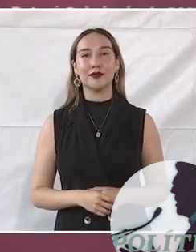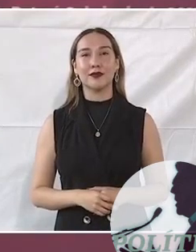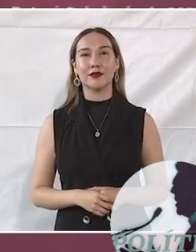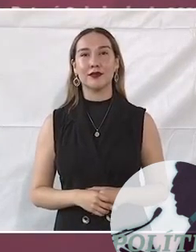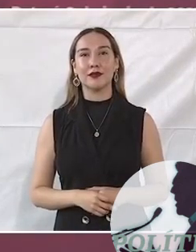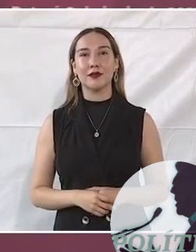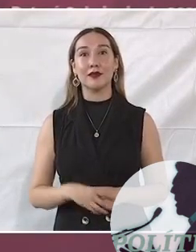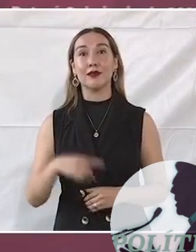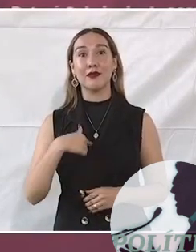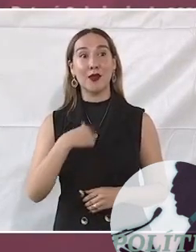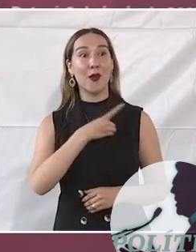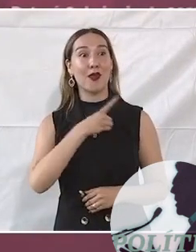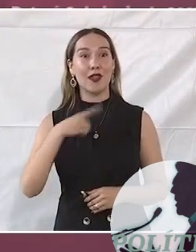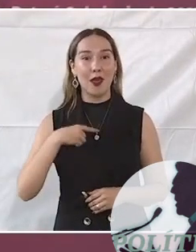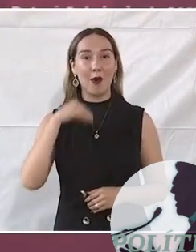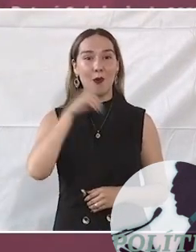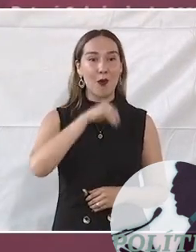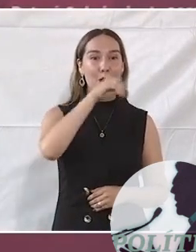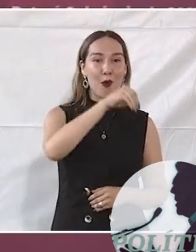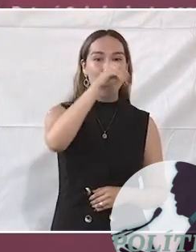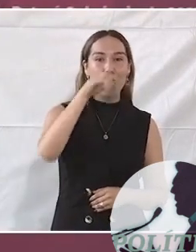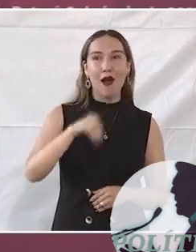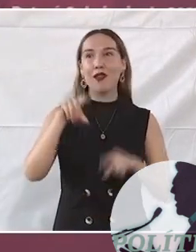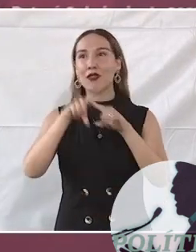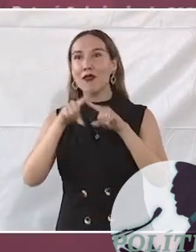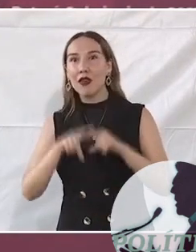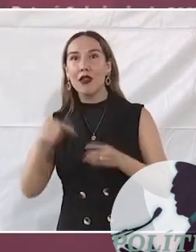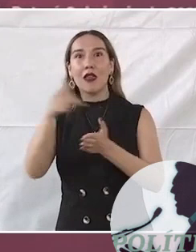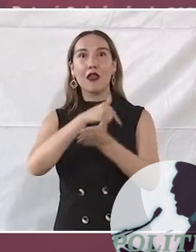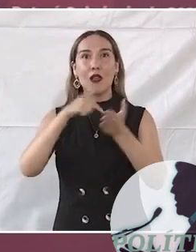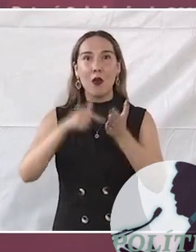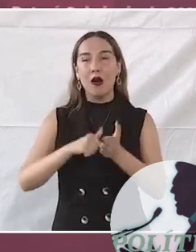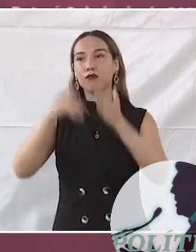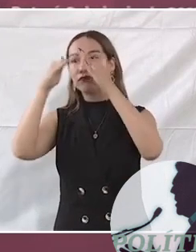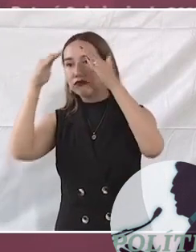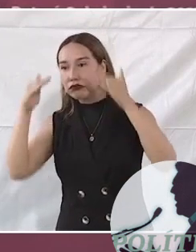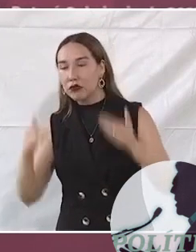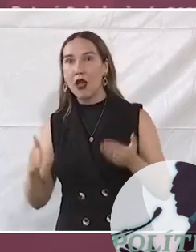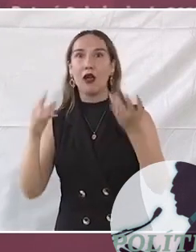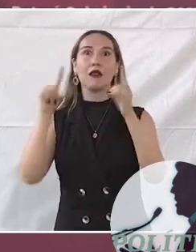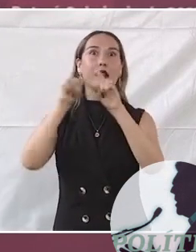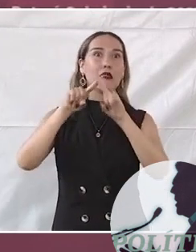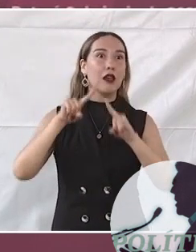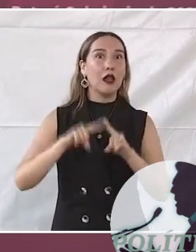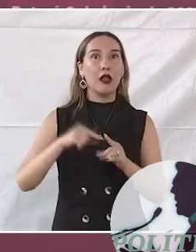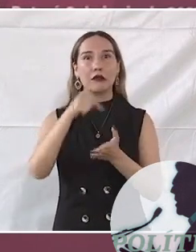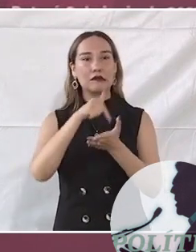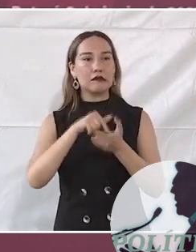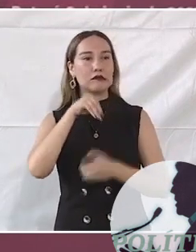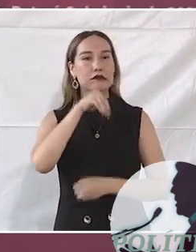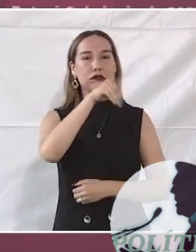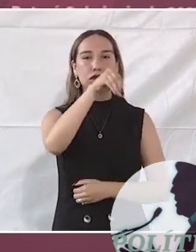en los valles, en la sierra, en todo el